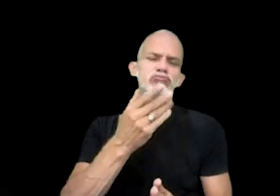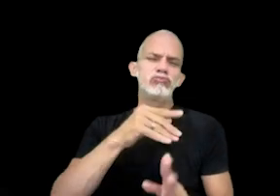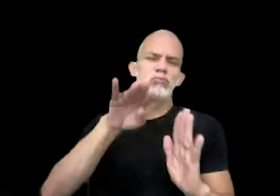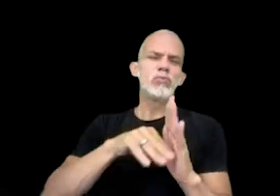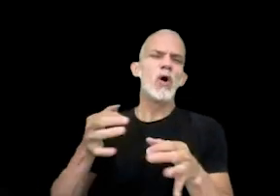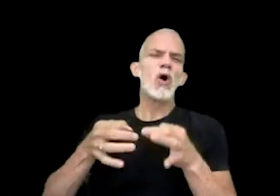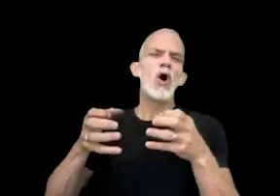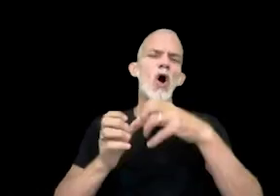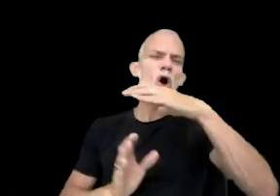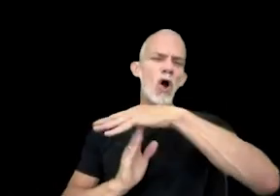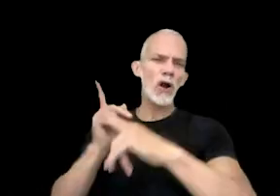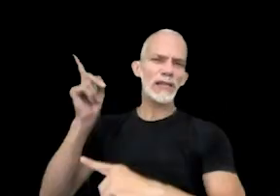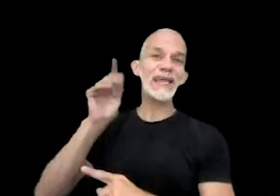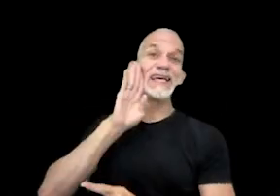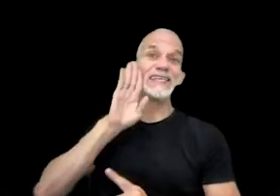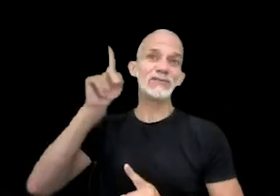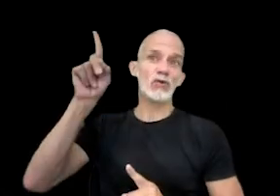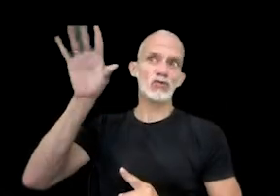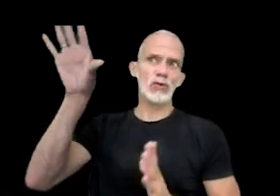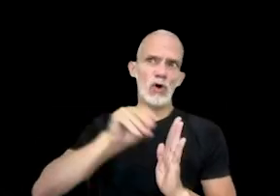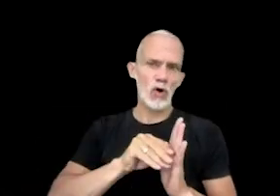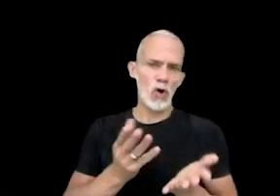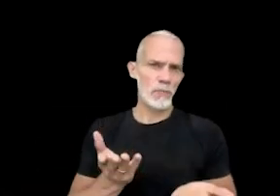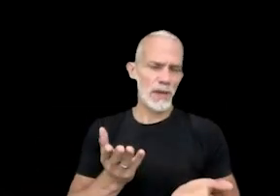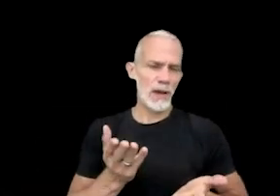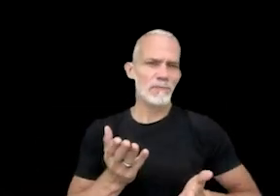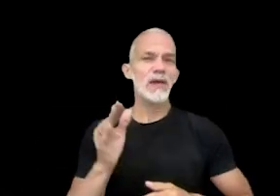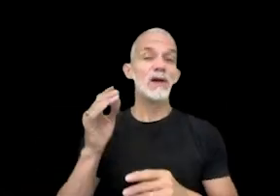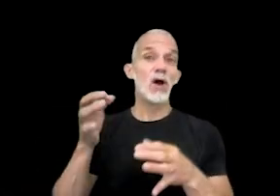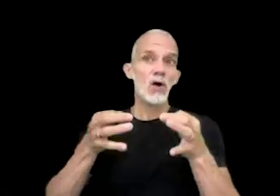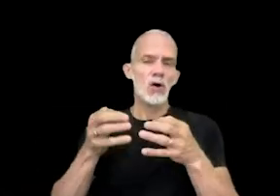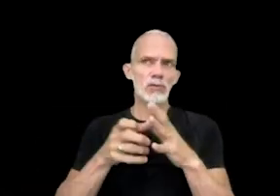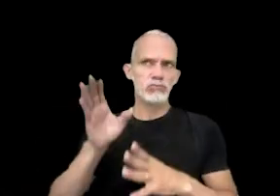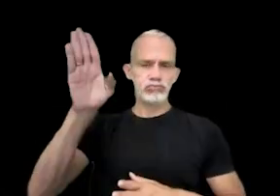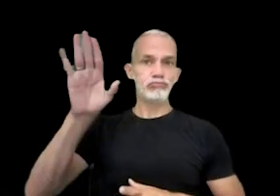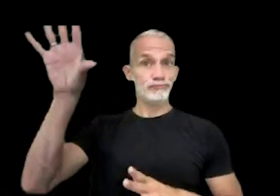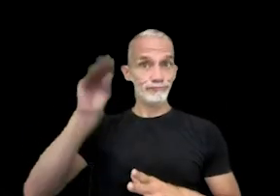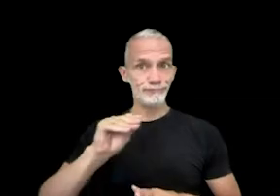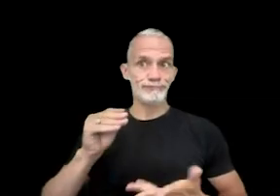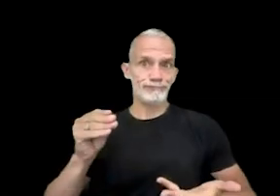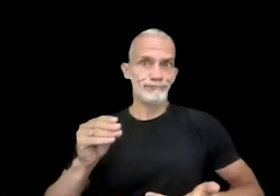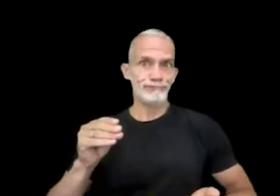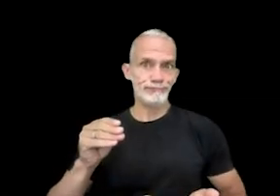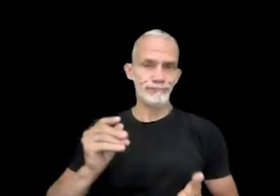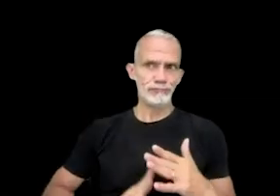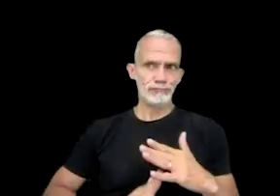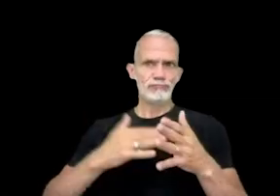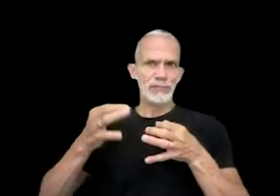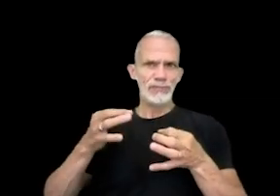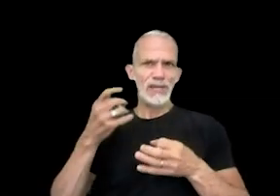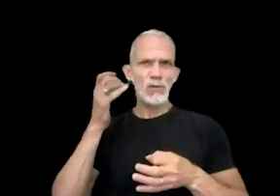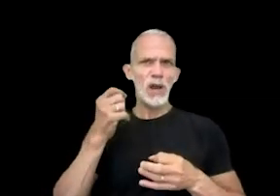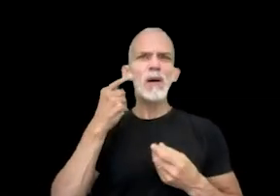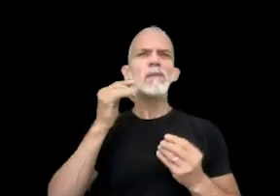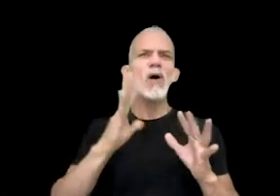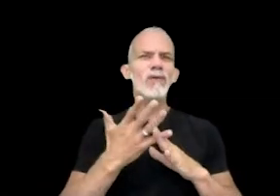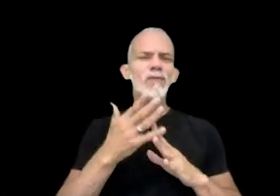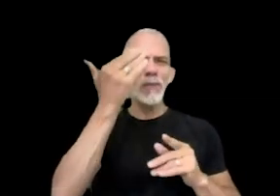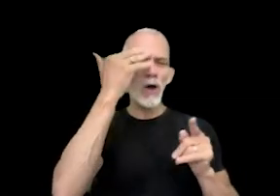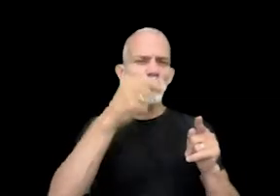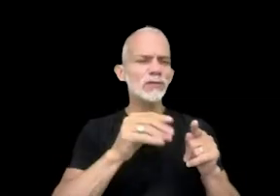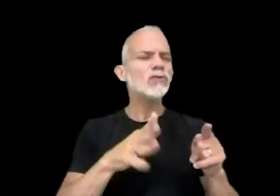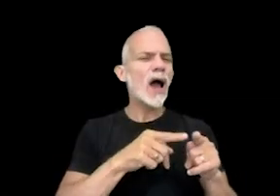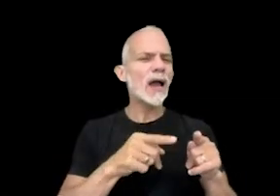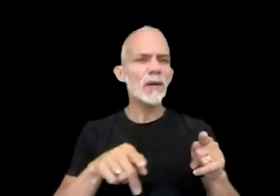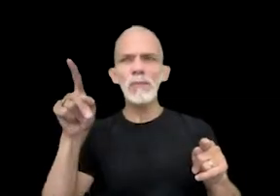Corte Suprema de Justicia de Estados Unidos. Corte Suprema que utilizamos, que han utilizado nuestros máximos tribunales para interpretar nuestra Constitución de